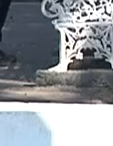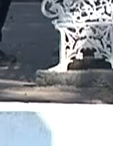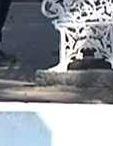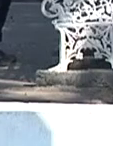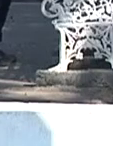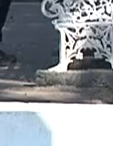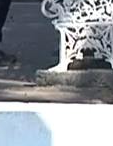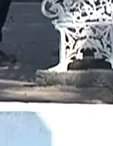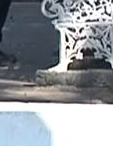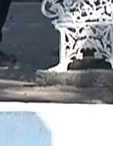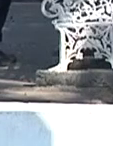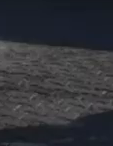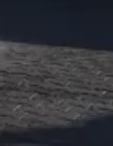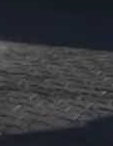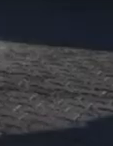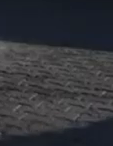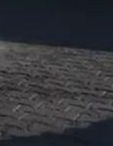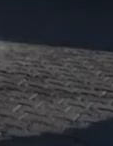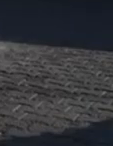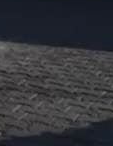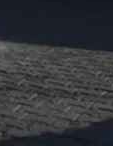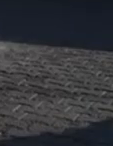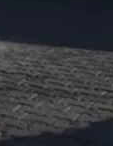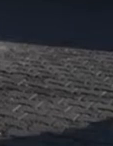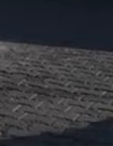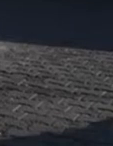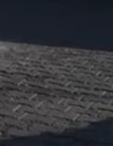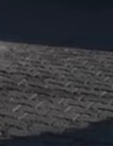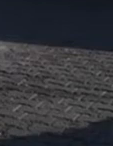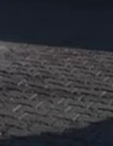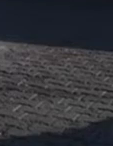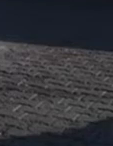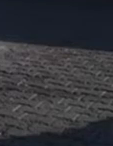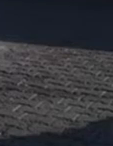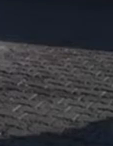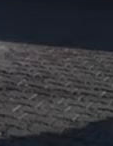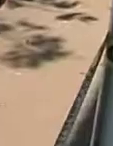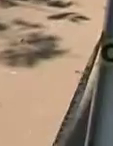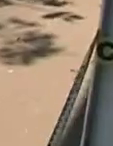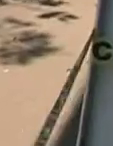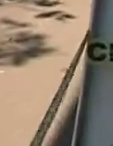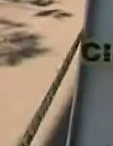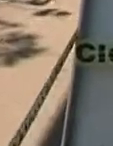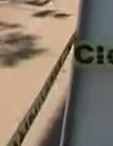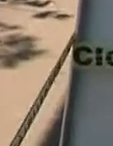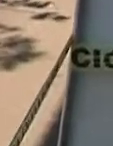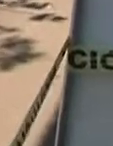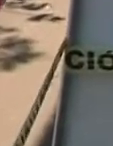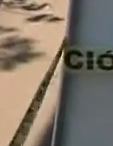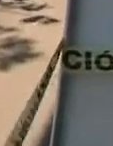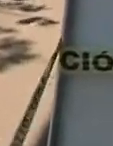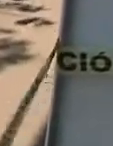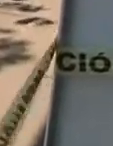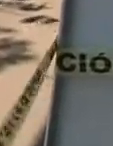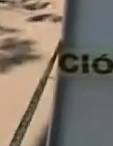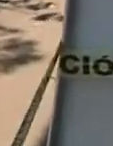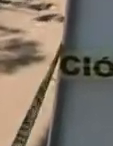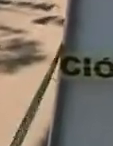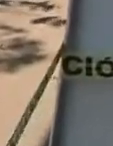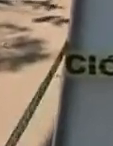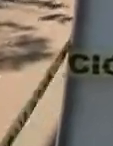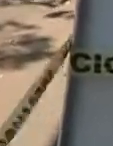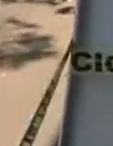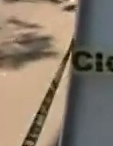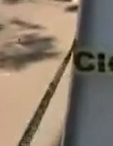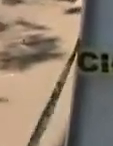Tras recordar los recientes asesinatos de los presidentes municipales de Contepec y Aguililla, el alcalde de Morelia, Alfonso Martínez Alcázar, solicitó al secretario